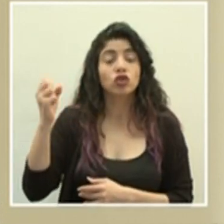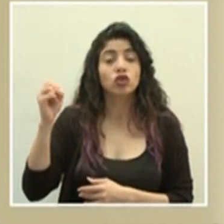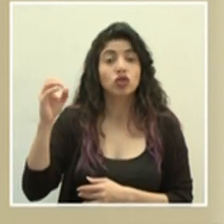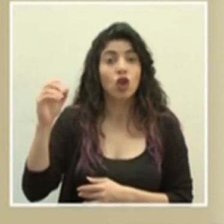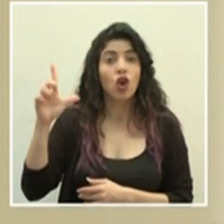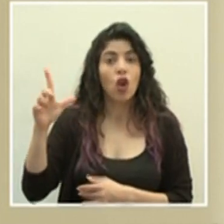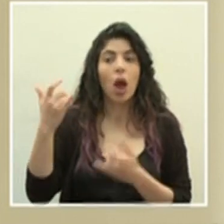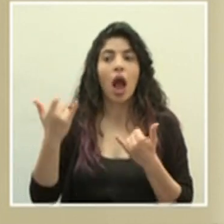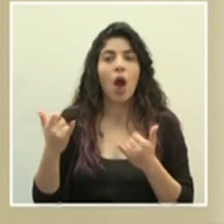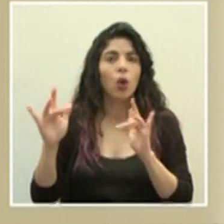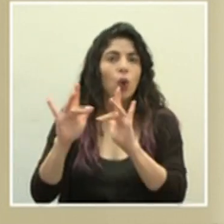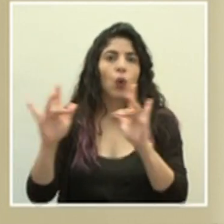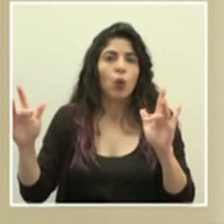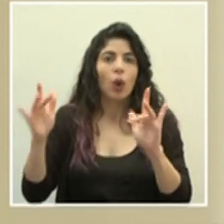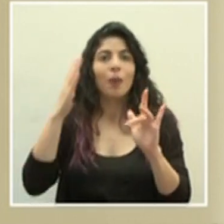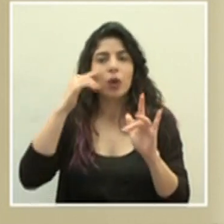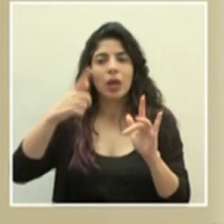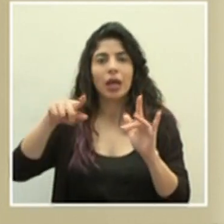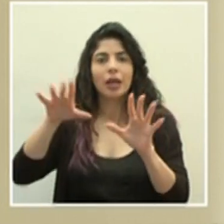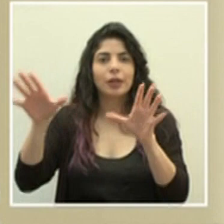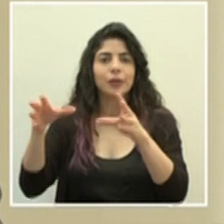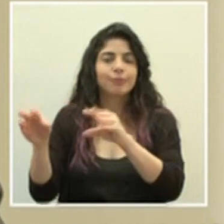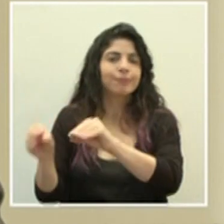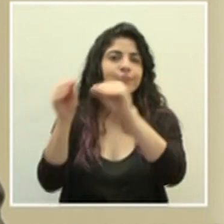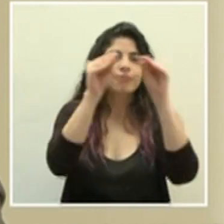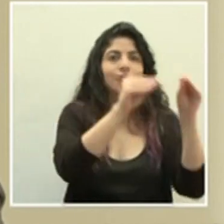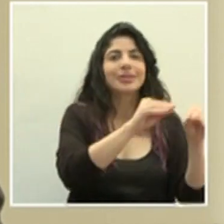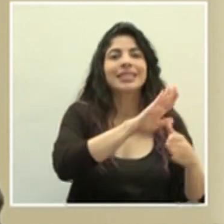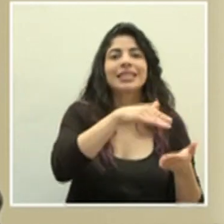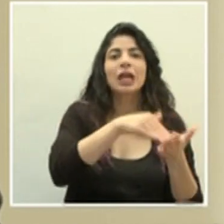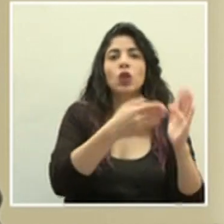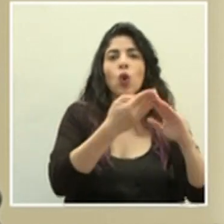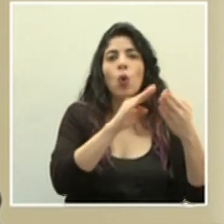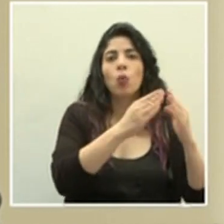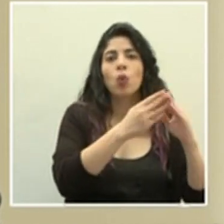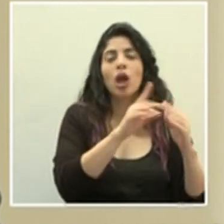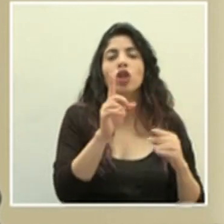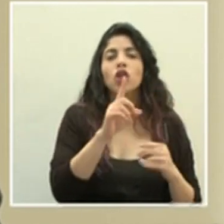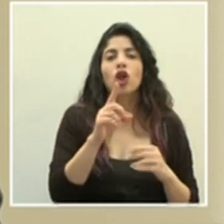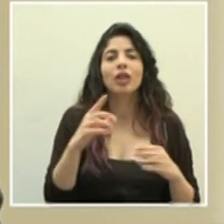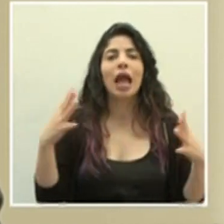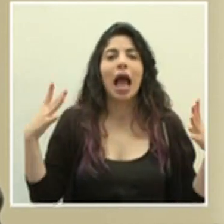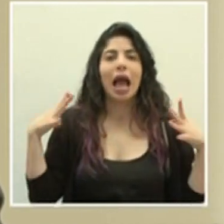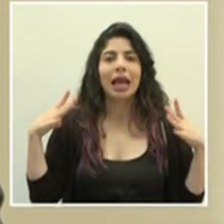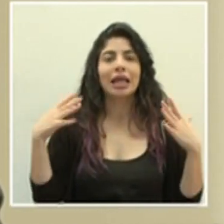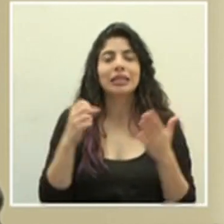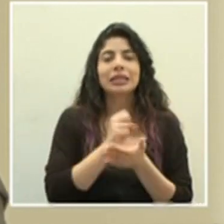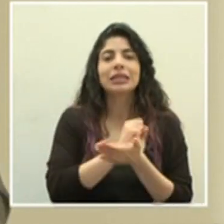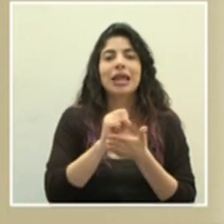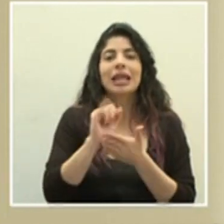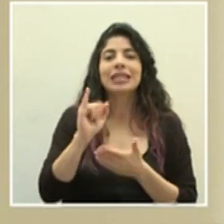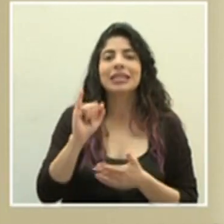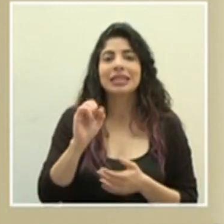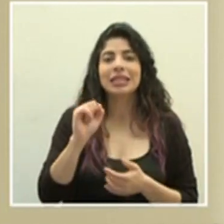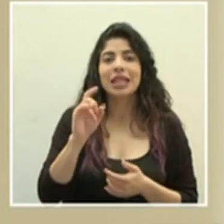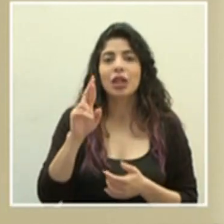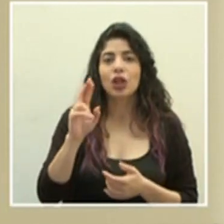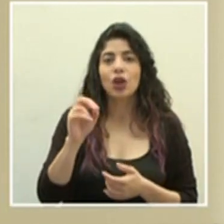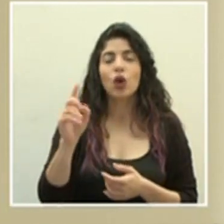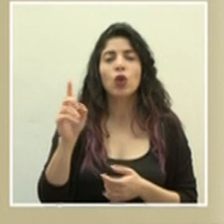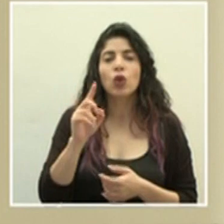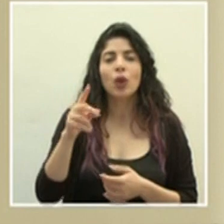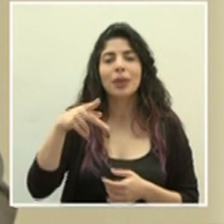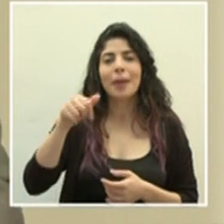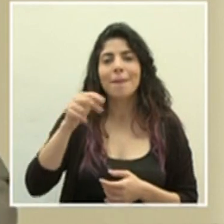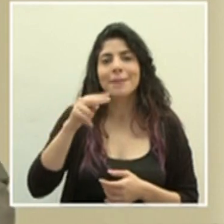momento porque fueron trasladados a un centro comunal en el sector de Ángeles, en San Isidro de Peñas Blancas, justamente